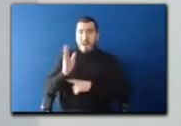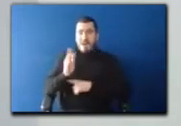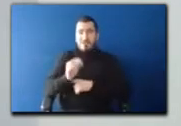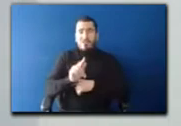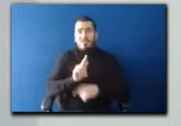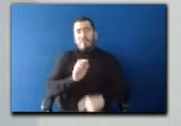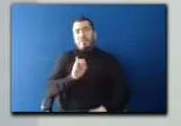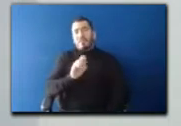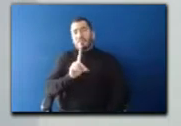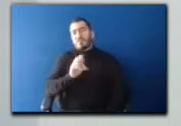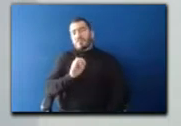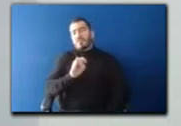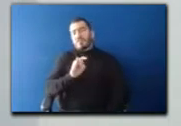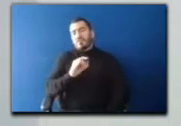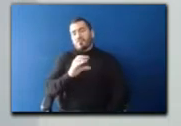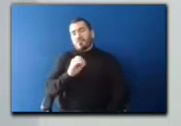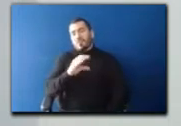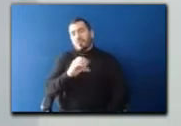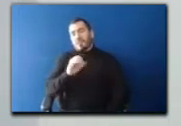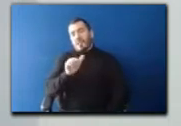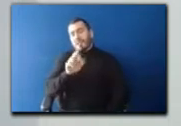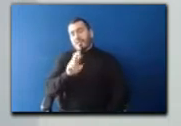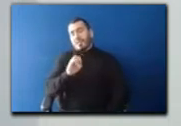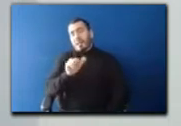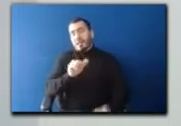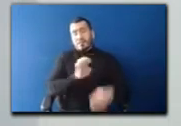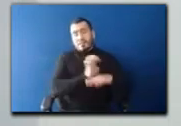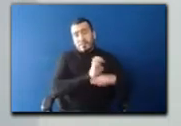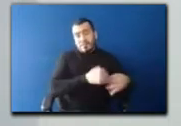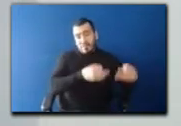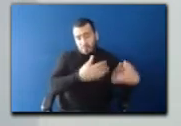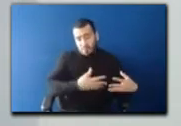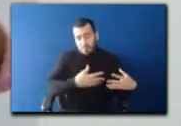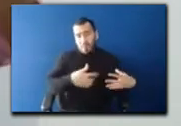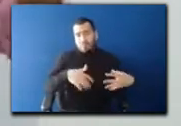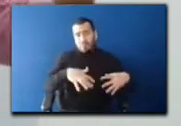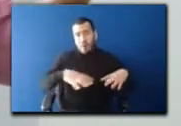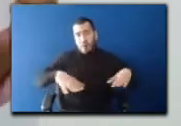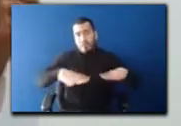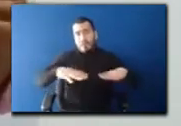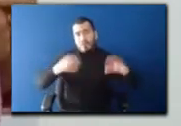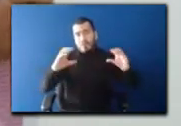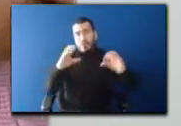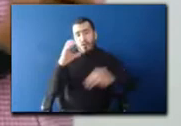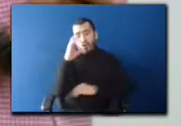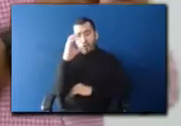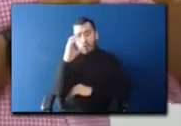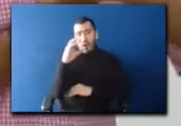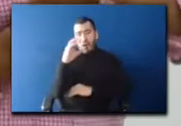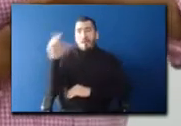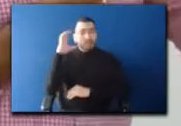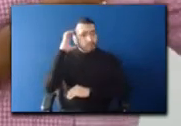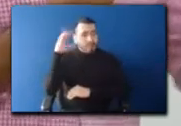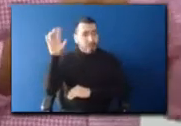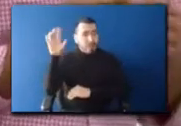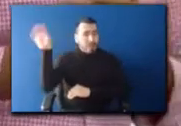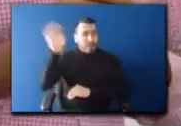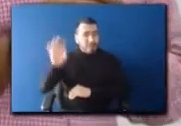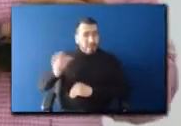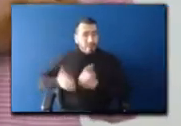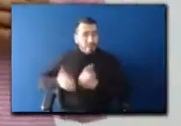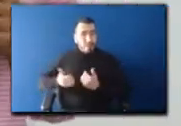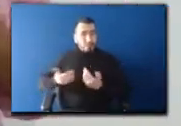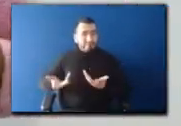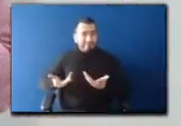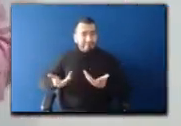una compañía de seguros, todo eso se vuelve, y no importa incluso si es local o extranjero, ¿no? Porque creo que esa internacionalización de servicios financieros trasciende fronteras